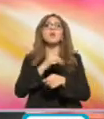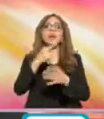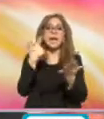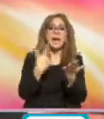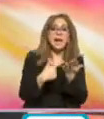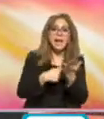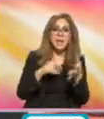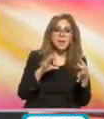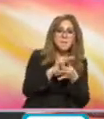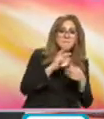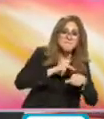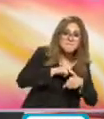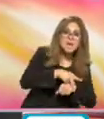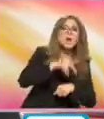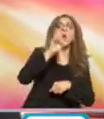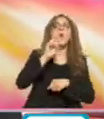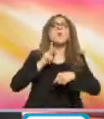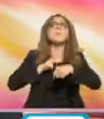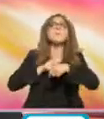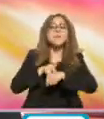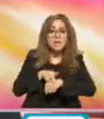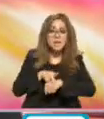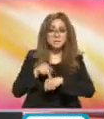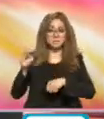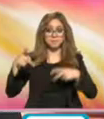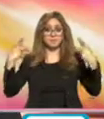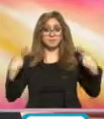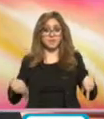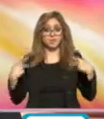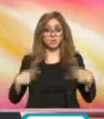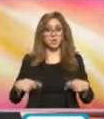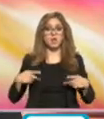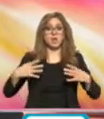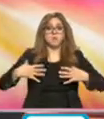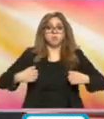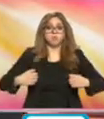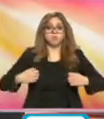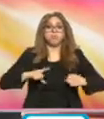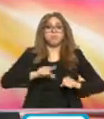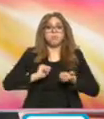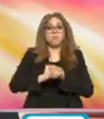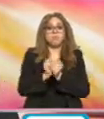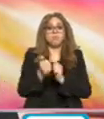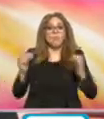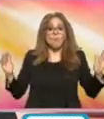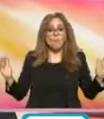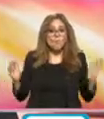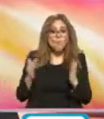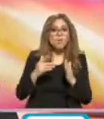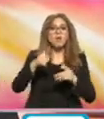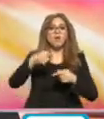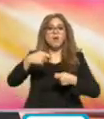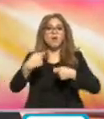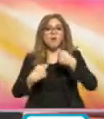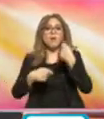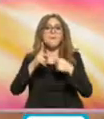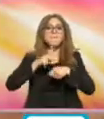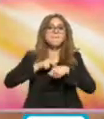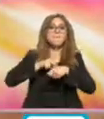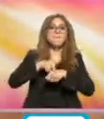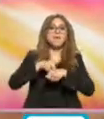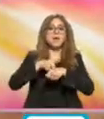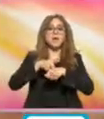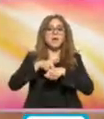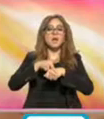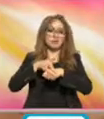piel o es únicamente piel. En los pacientes que han perdido peso de manera rápida, generalmente es solo piel lo que tienen en Es lo exceso. que les cuelga, Así